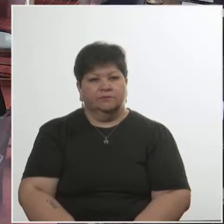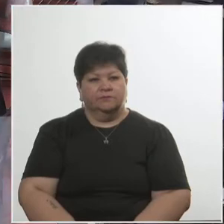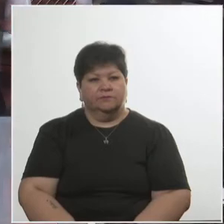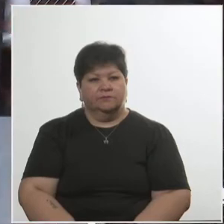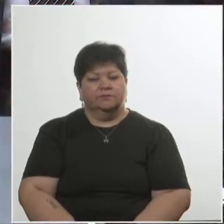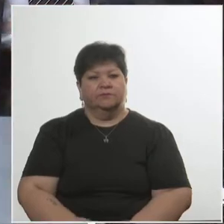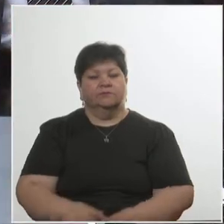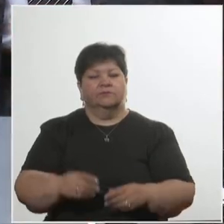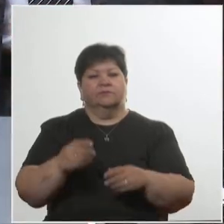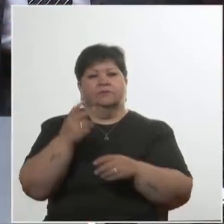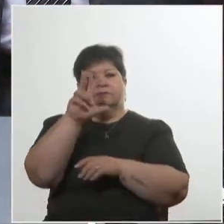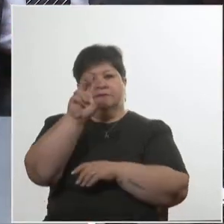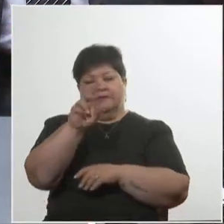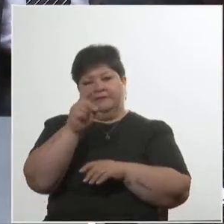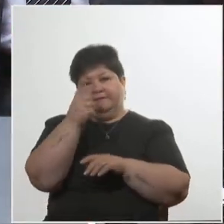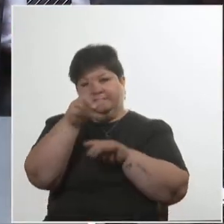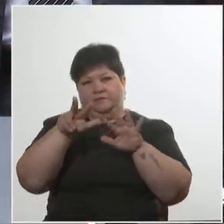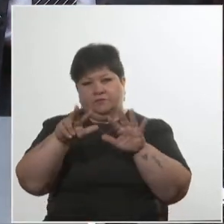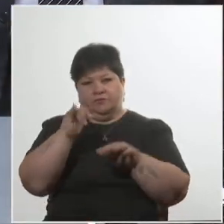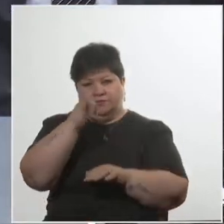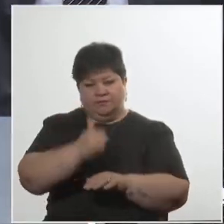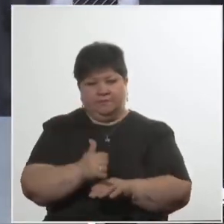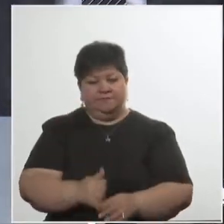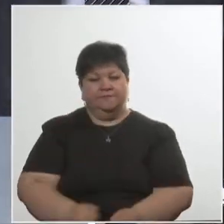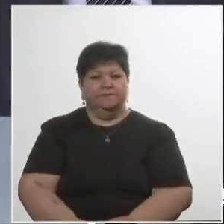18 en 30 afirmativo